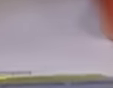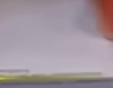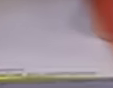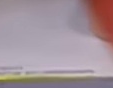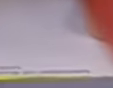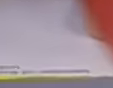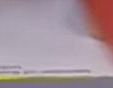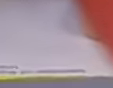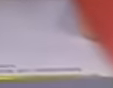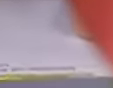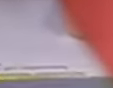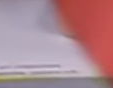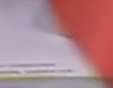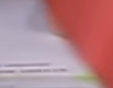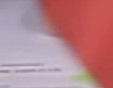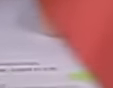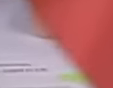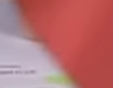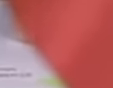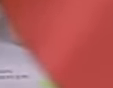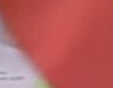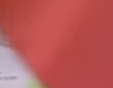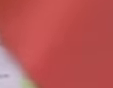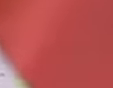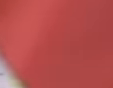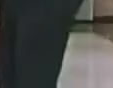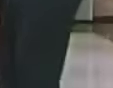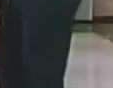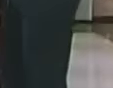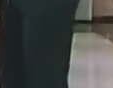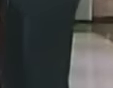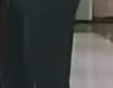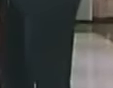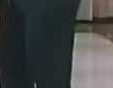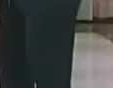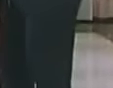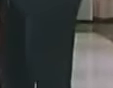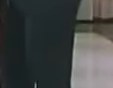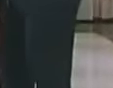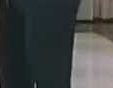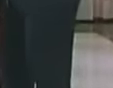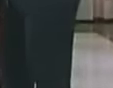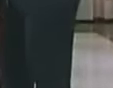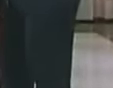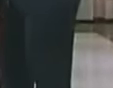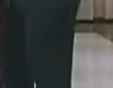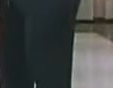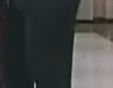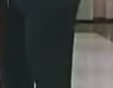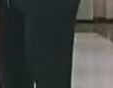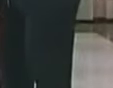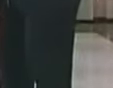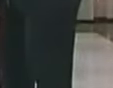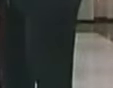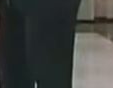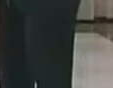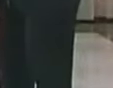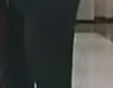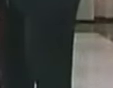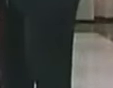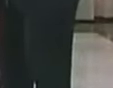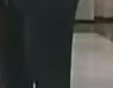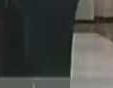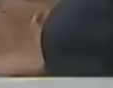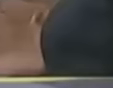Soluciones del operador del área unificada, que será el inversionista con mayor participación en el área. Se abren así